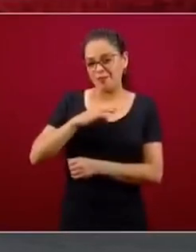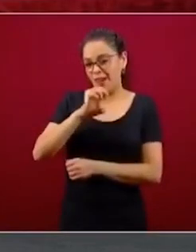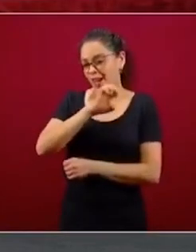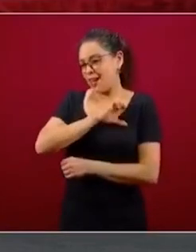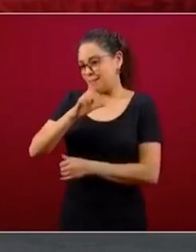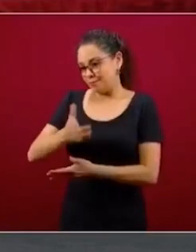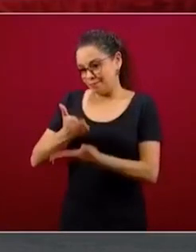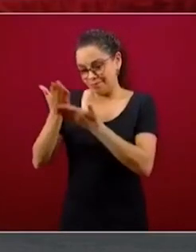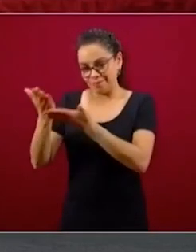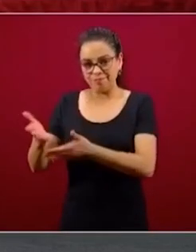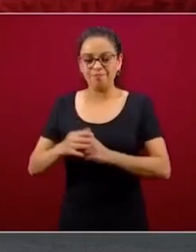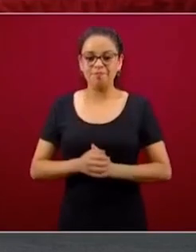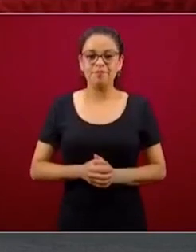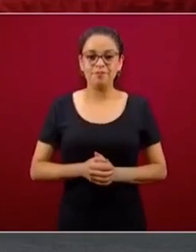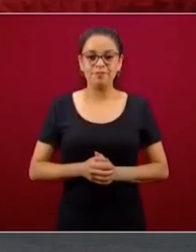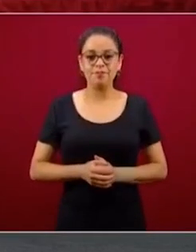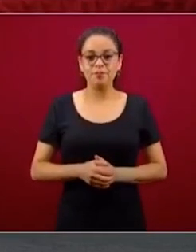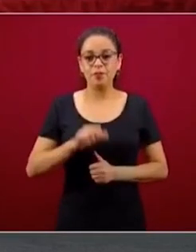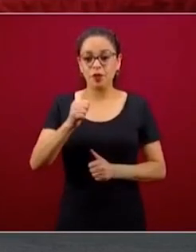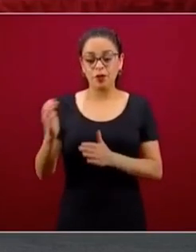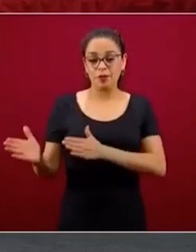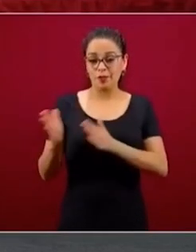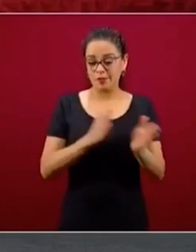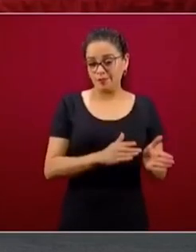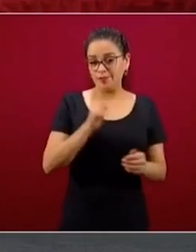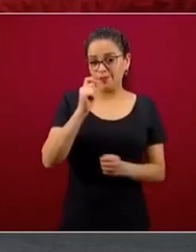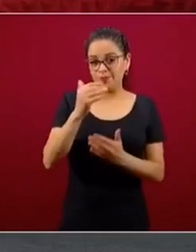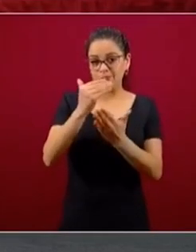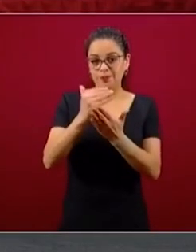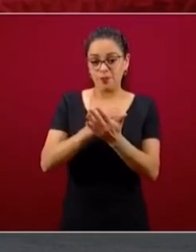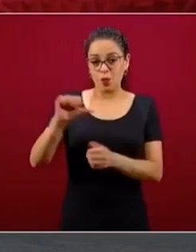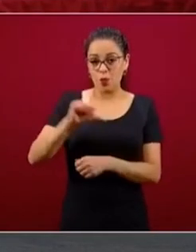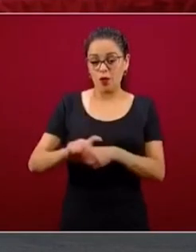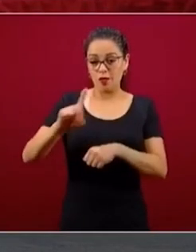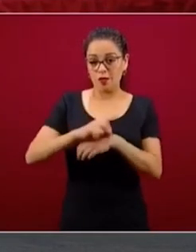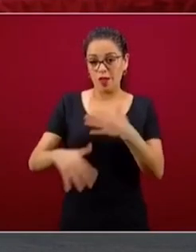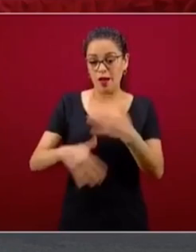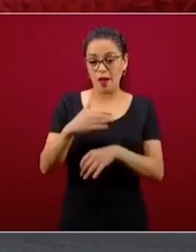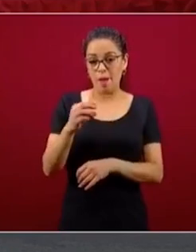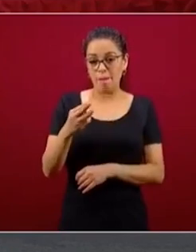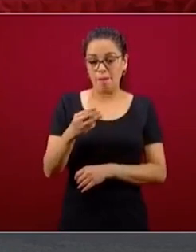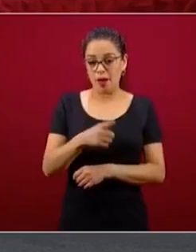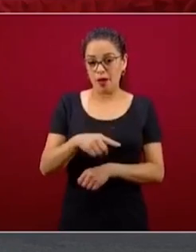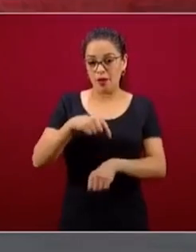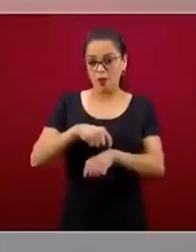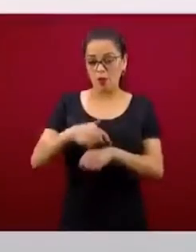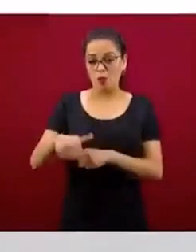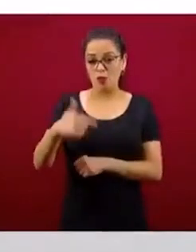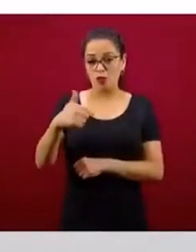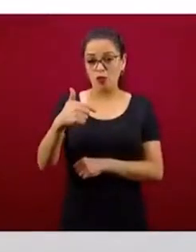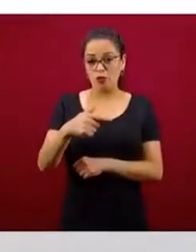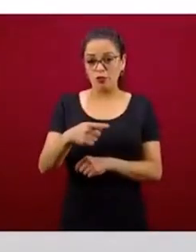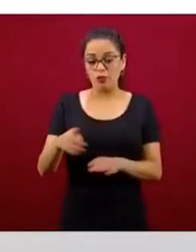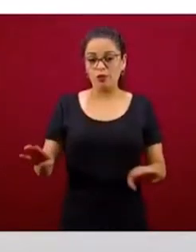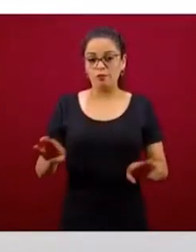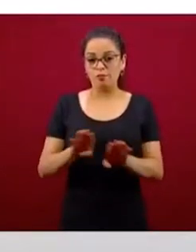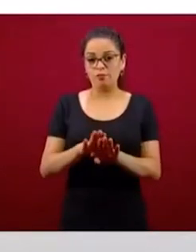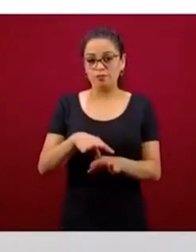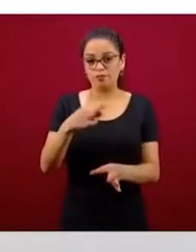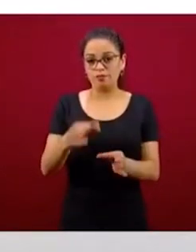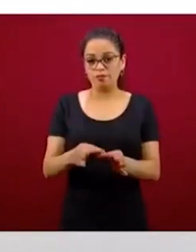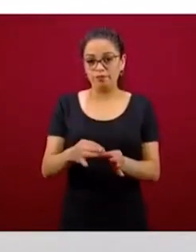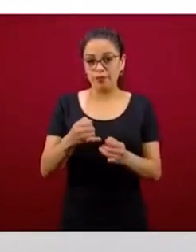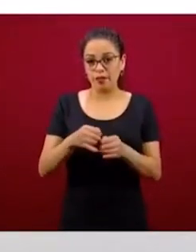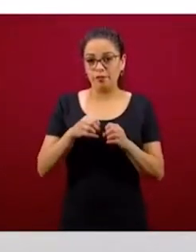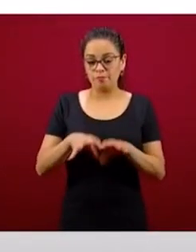pasando al dato de el día de hoy 15 de mayo con corte a las 12 horas tenemos